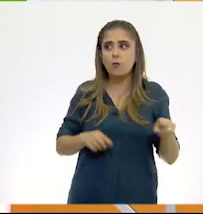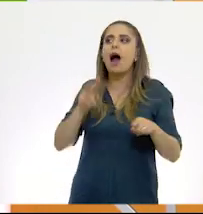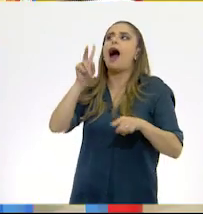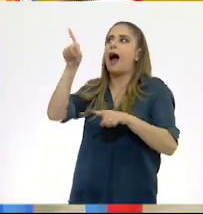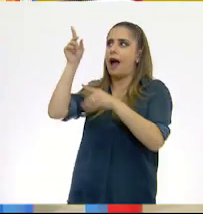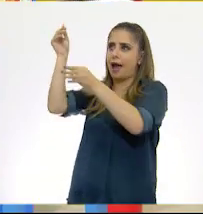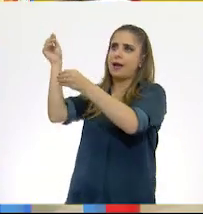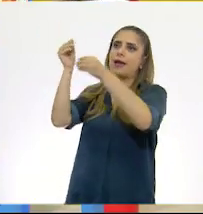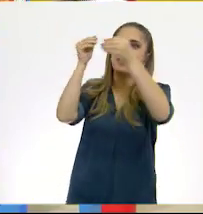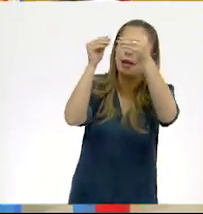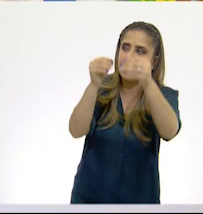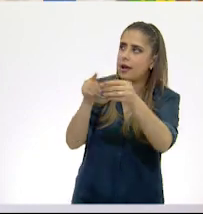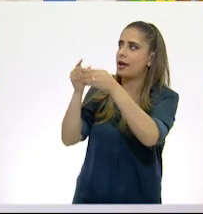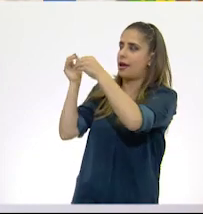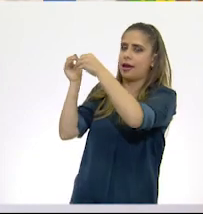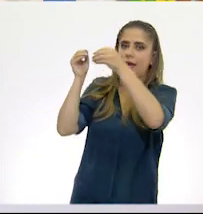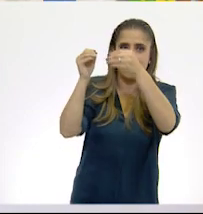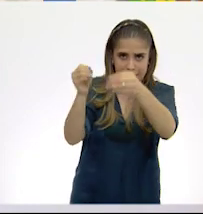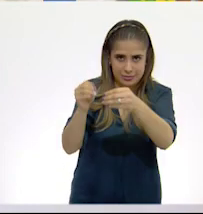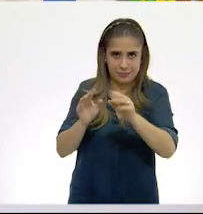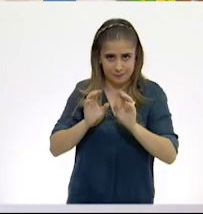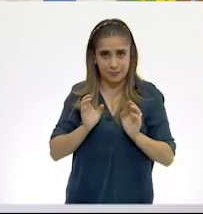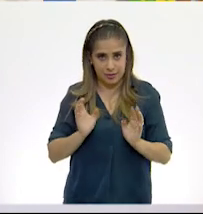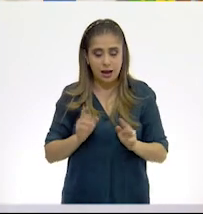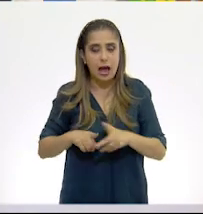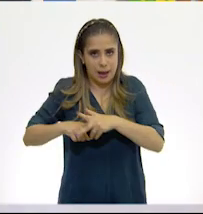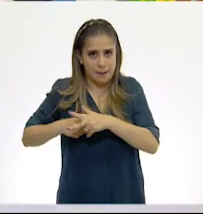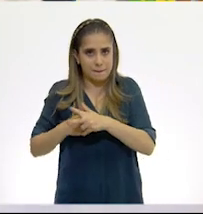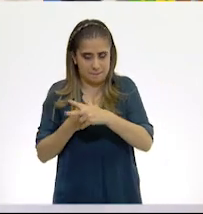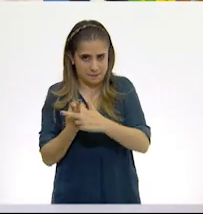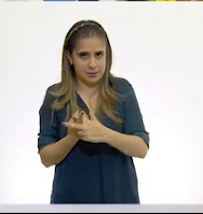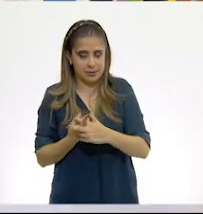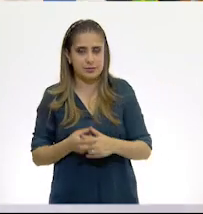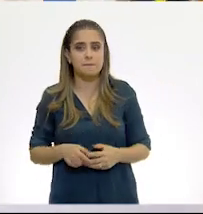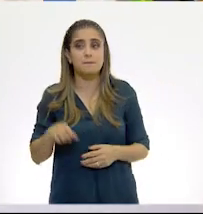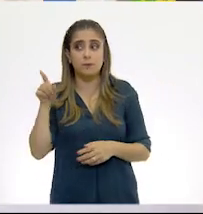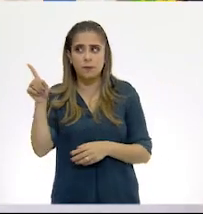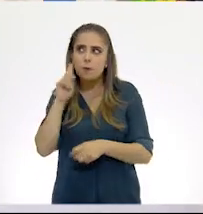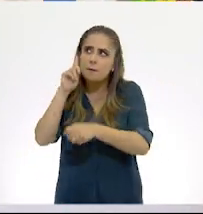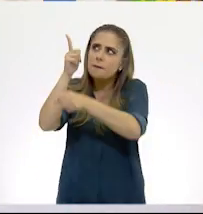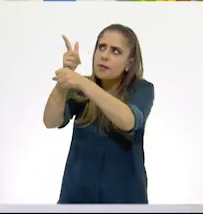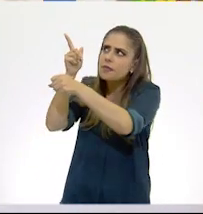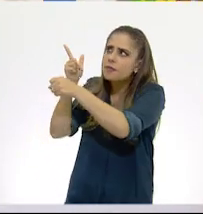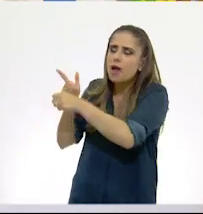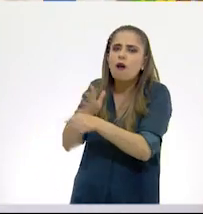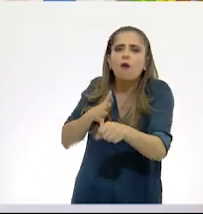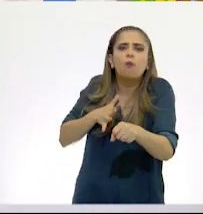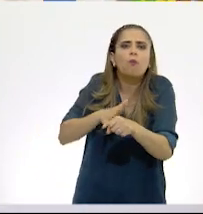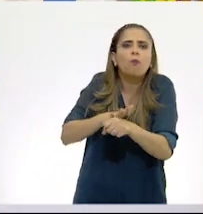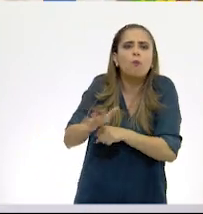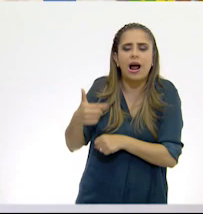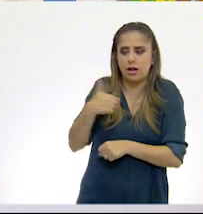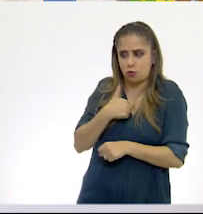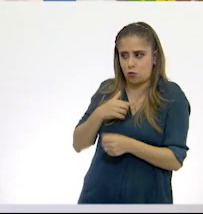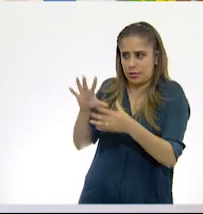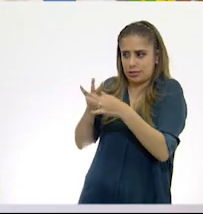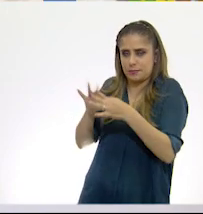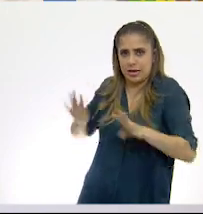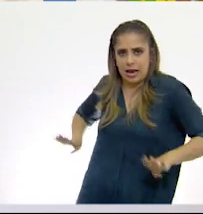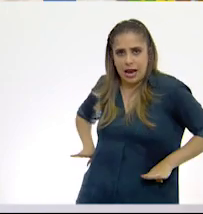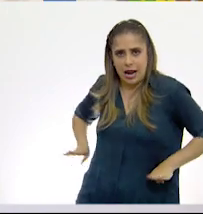izquierdo. Muy bien. Vamos a empezar este juego. A ver. Juego y reconocer las características de las figuras.